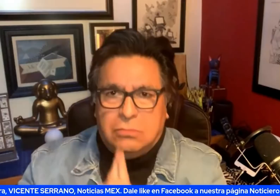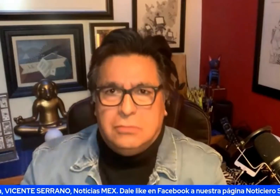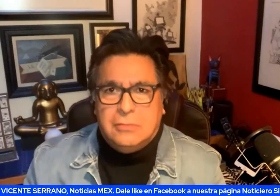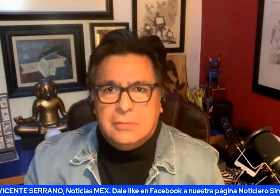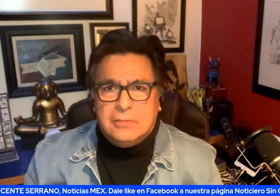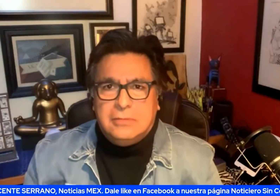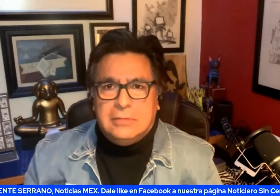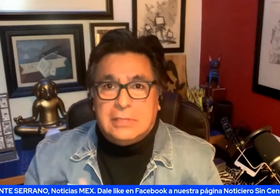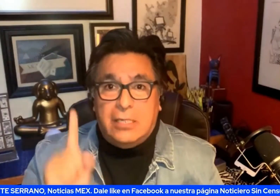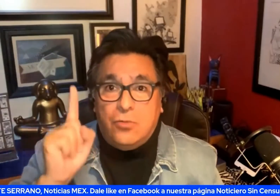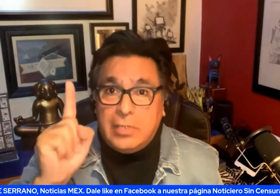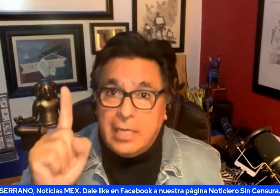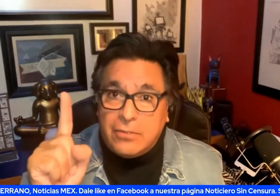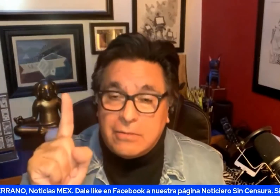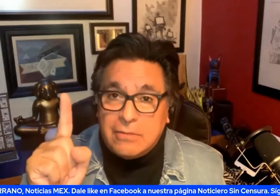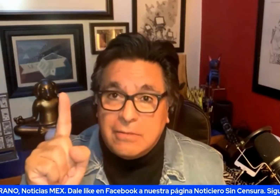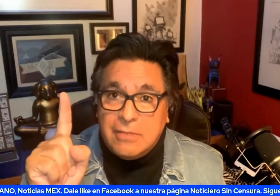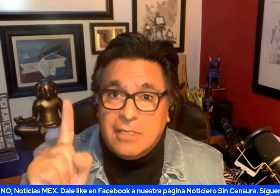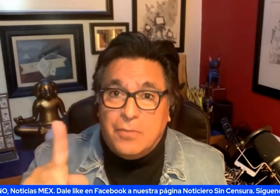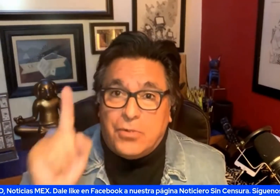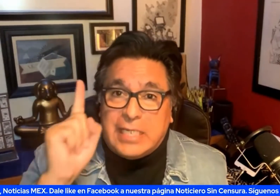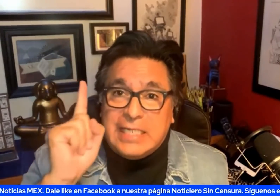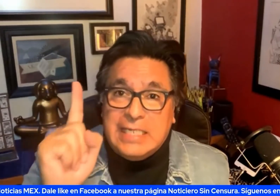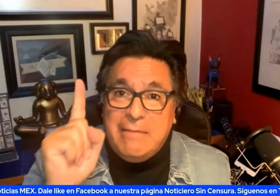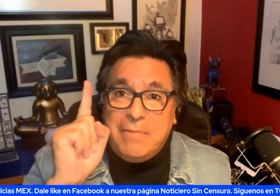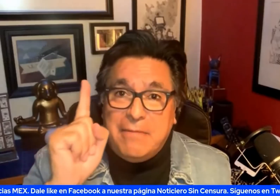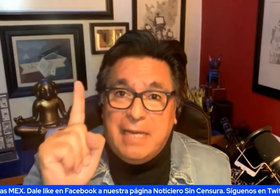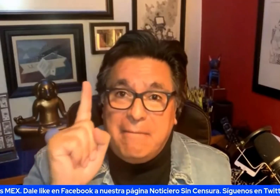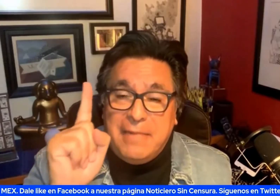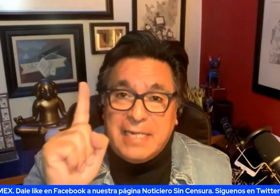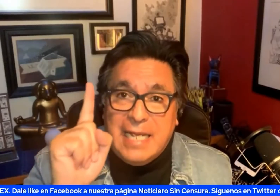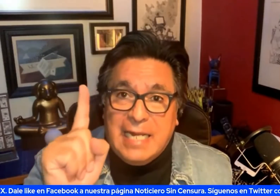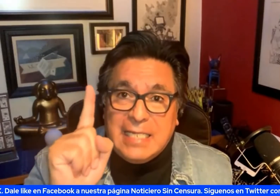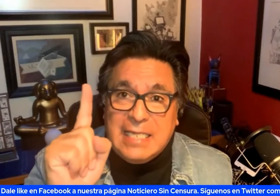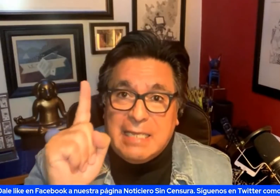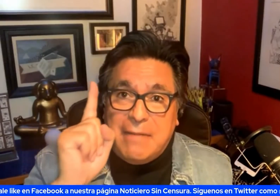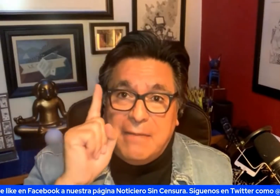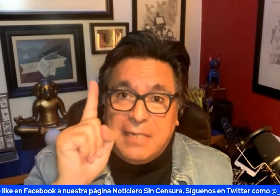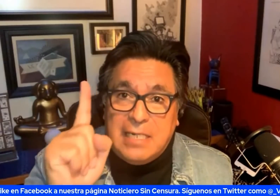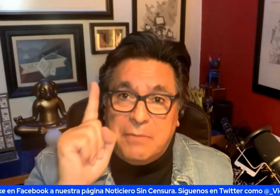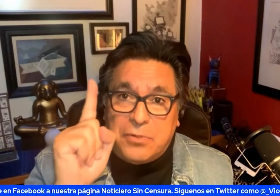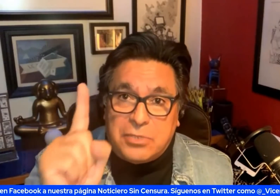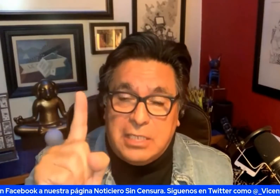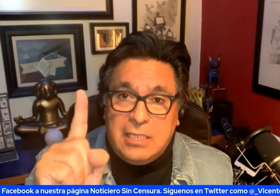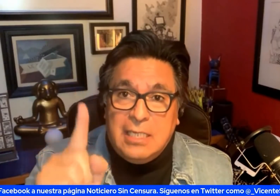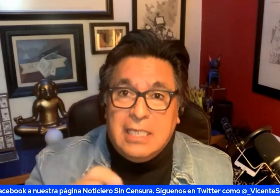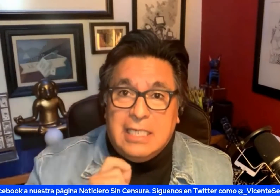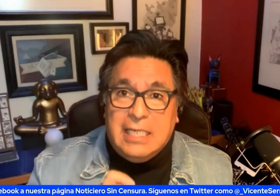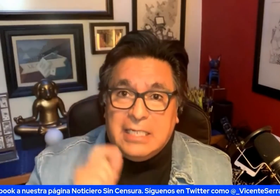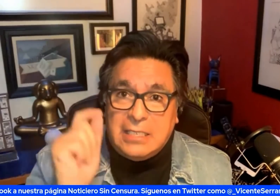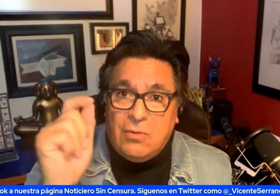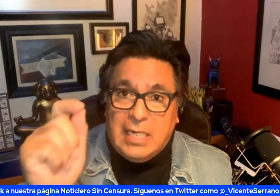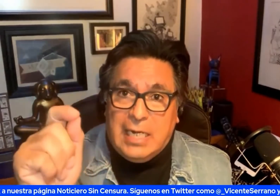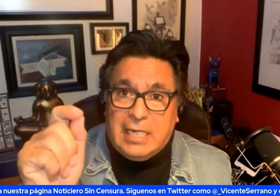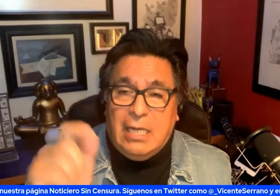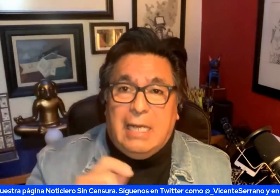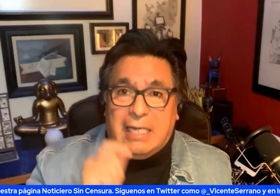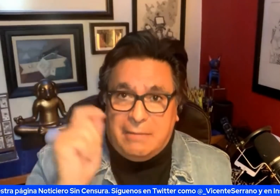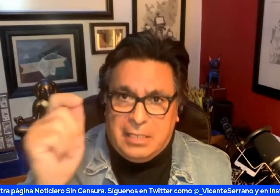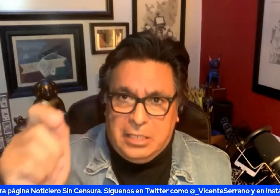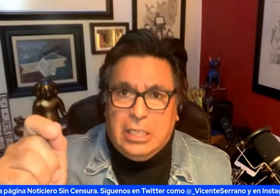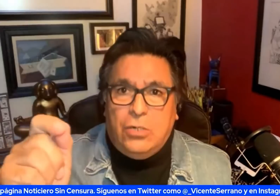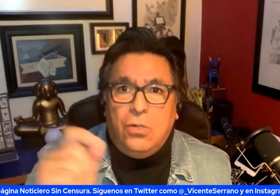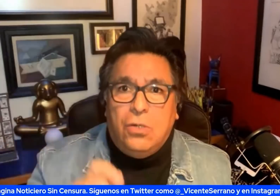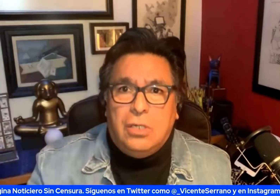algo, ten cuidado, porque siempre va a haber alguien que va a venir a por ti y echártelo en cara,